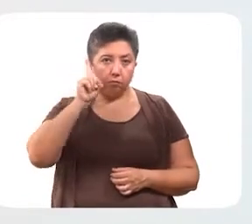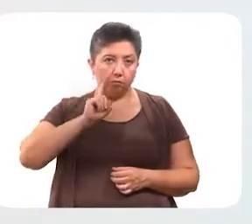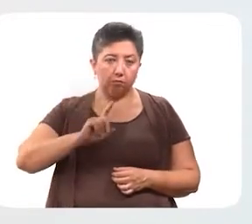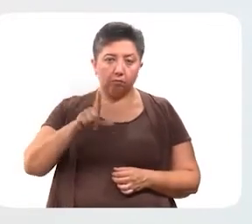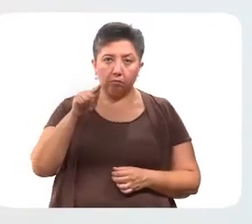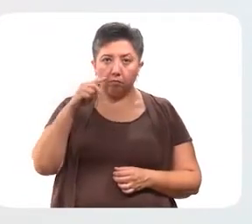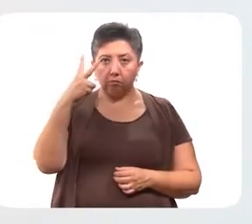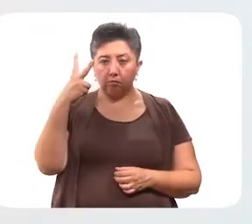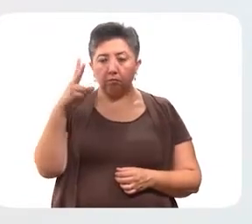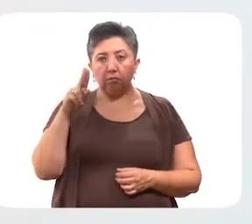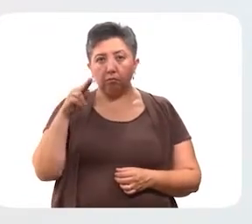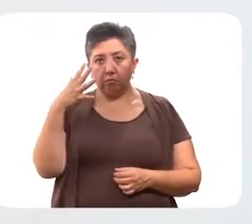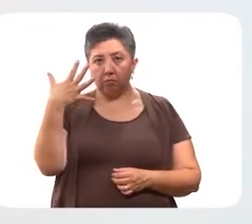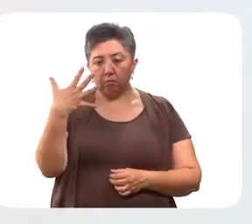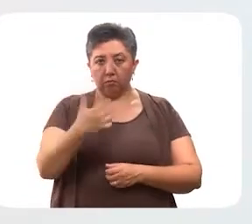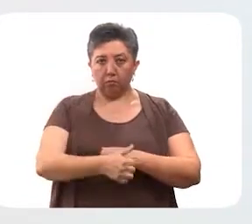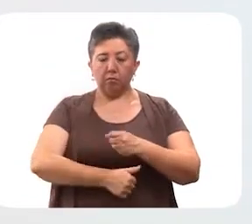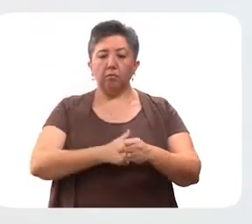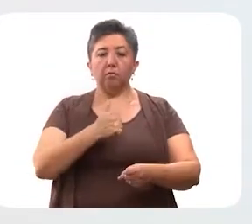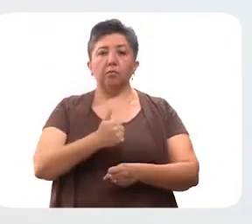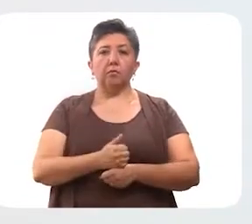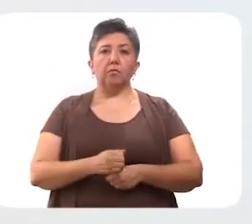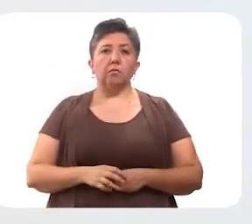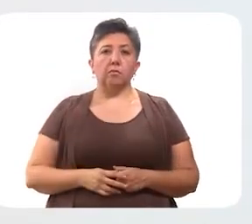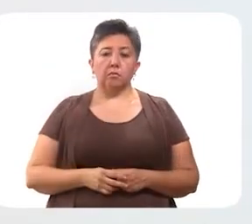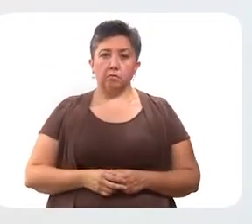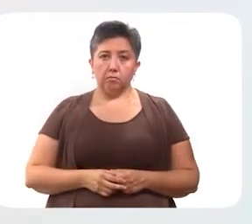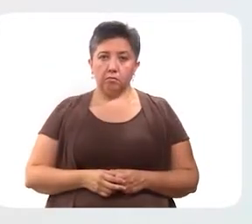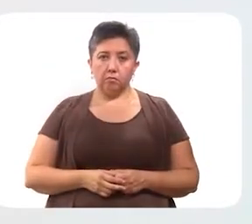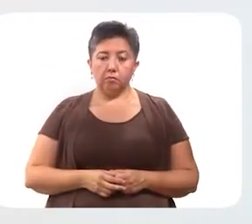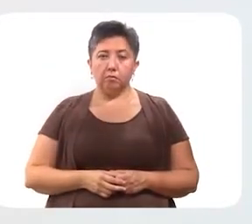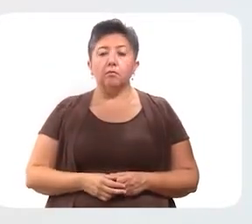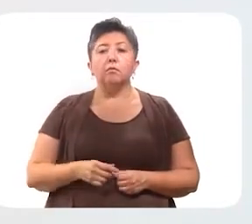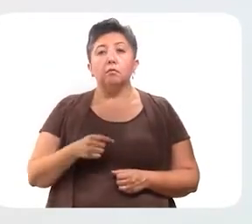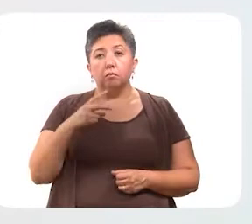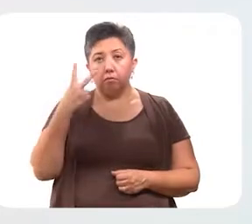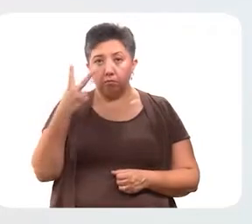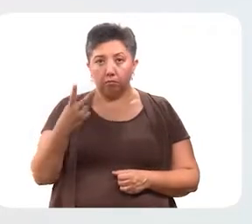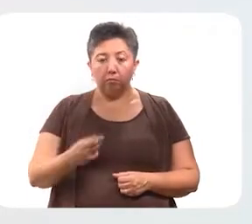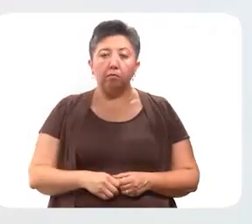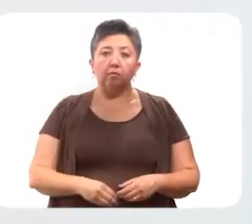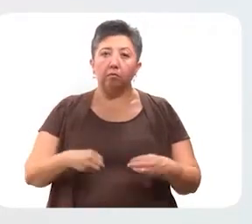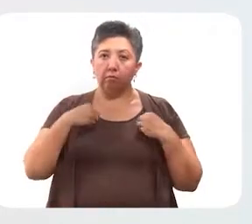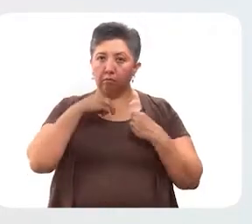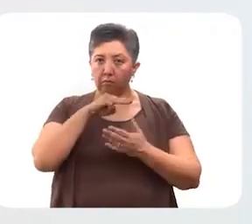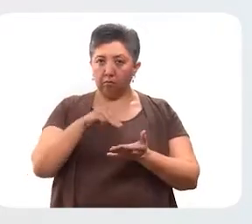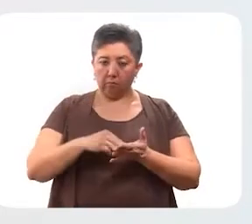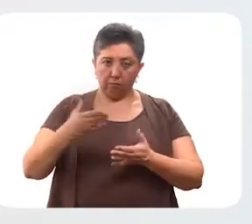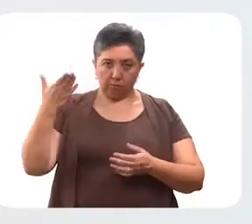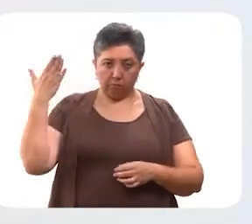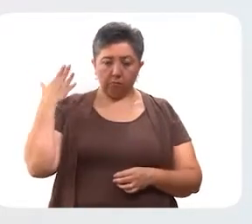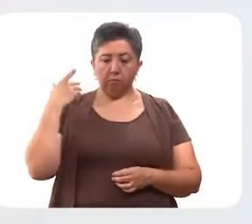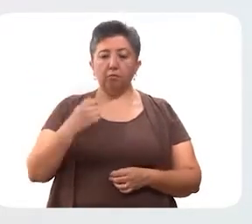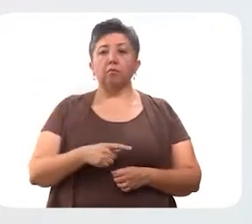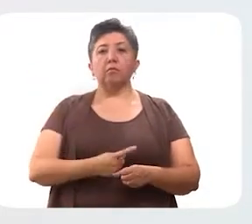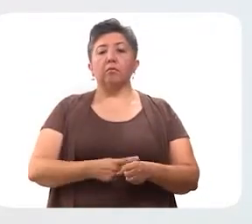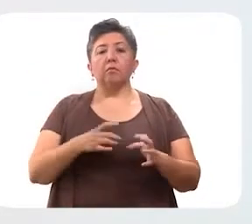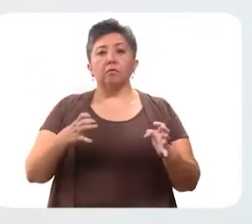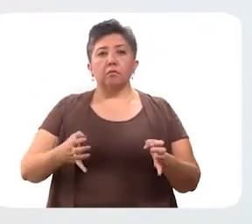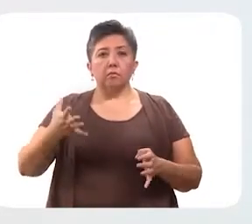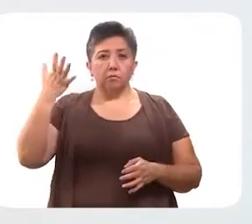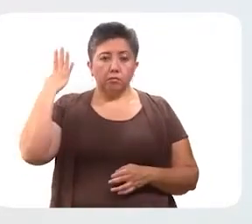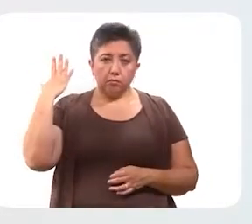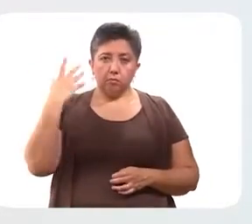mujer de 72 y 85 años de edad respectivamente. Ambos residían en Mérida. Entre sus principales enfermedades